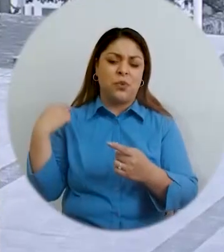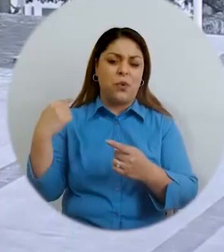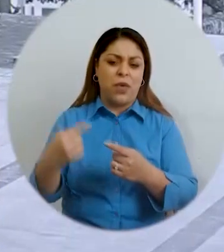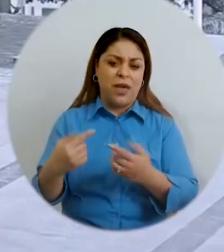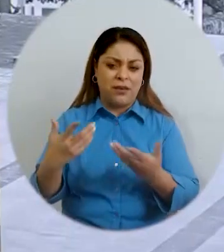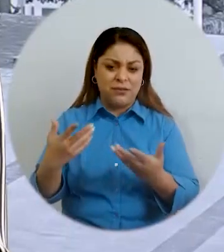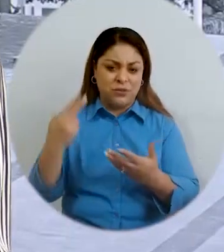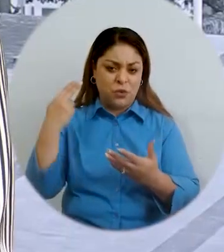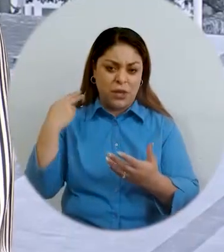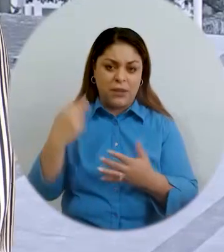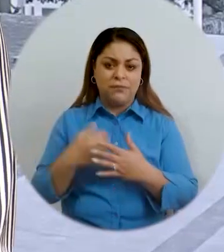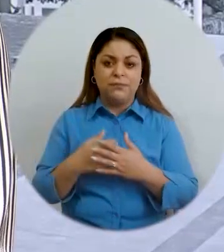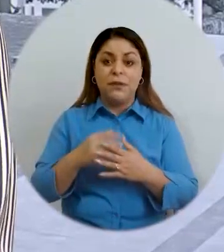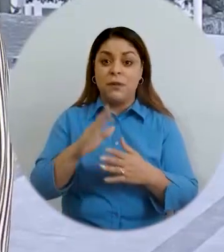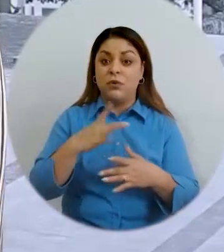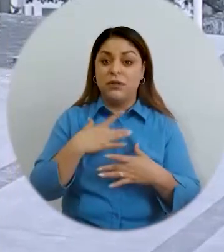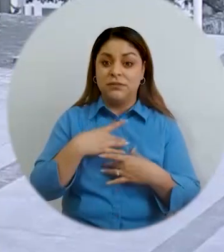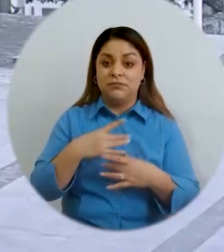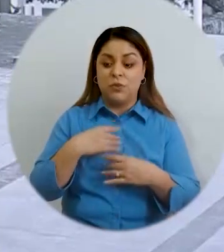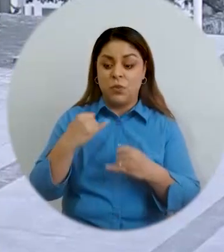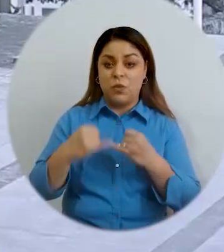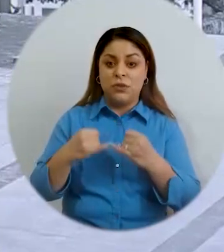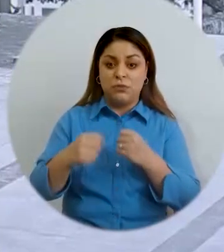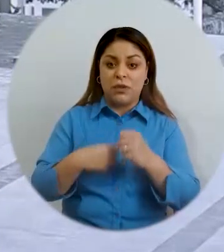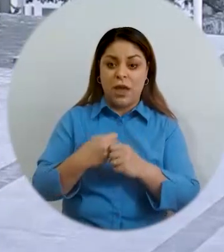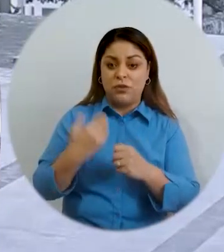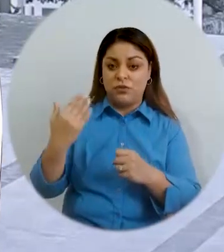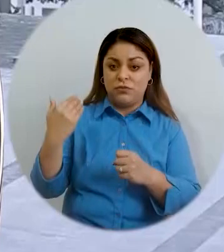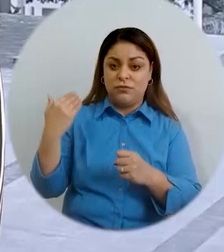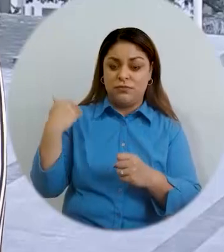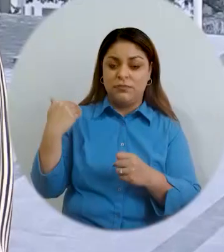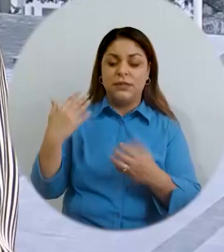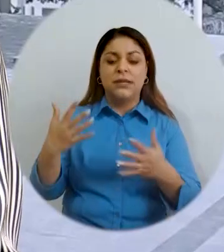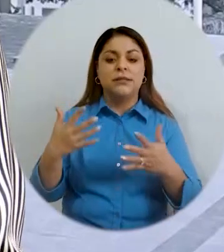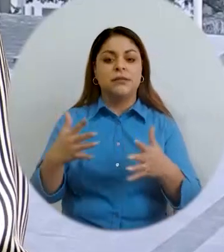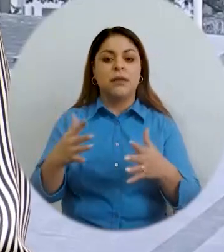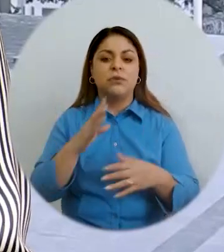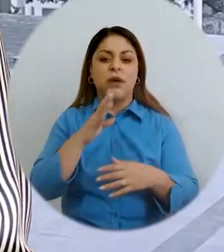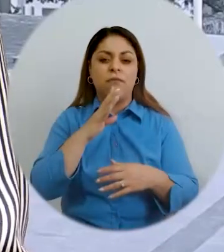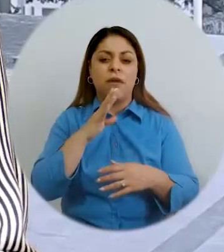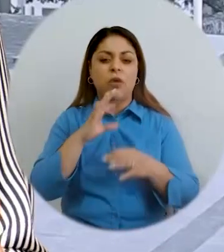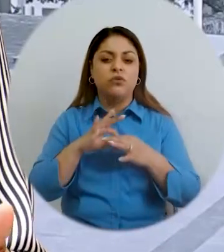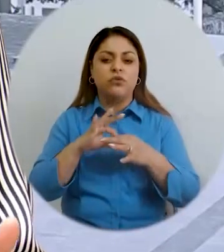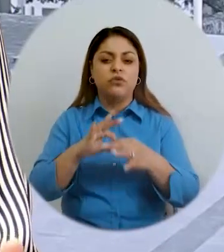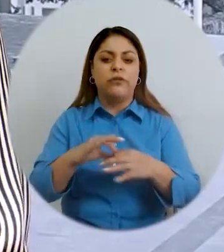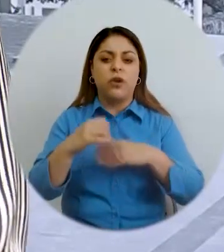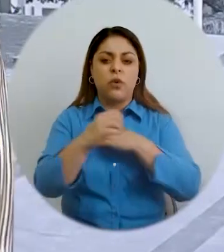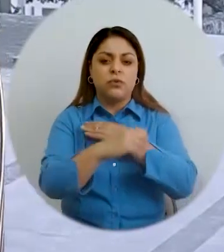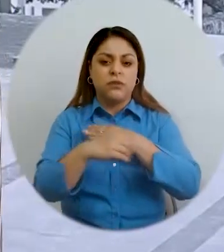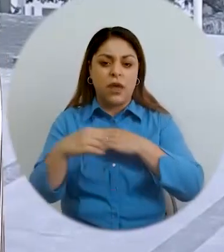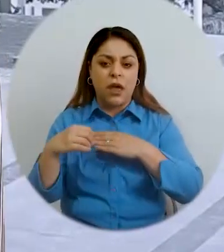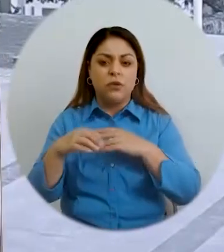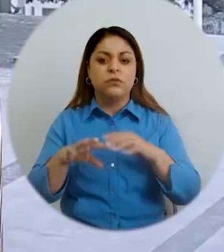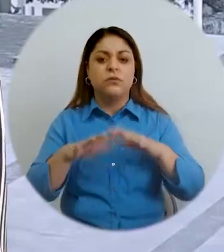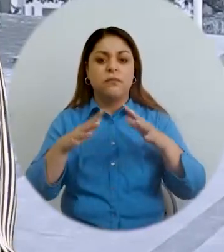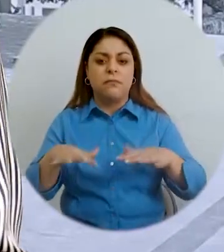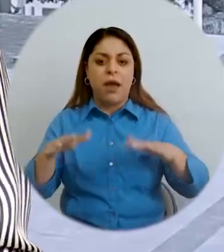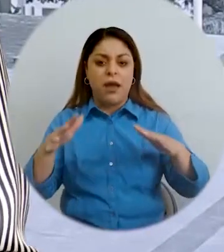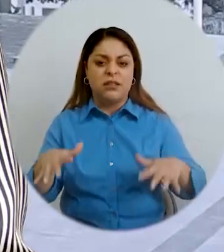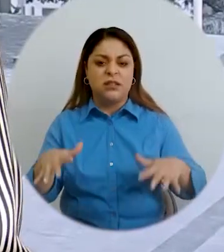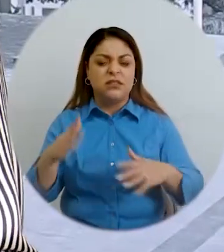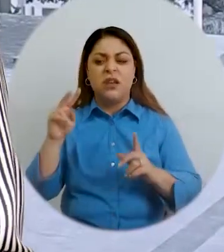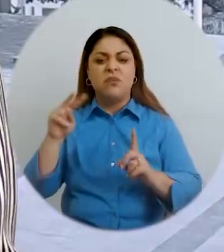Interesante que hasta en los últimos años es cuando hemos venido hablando del océano, de los mares, desde